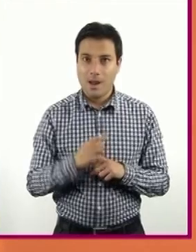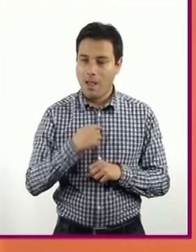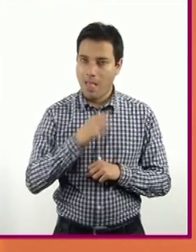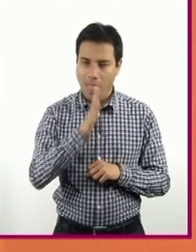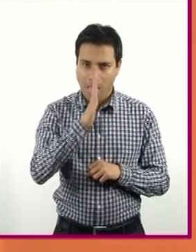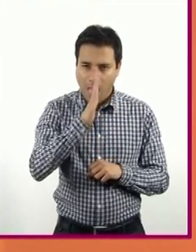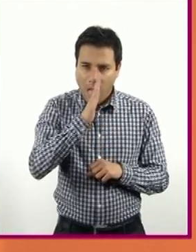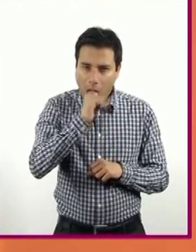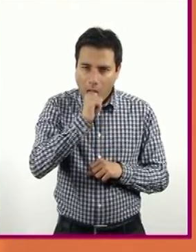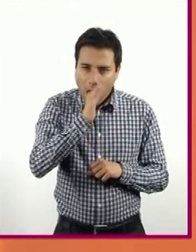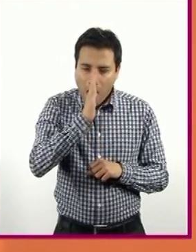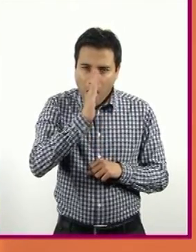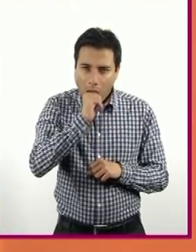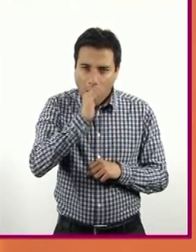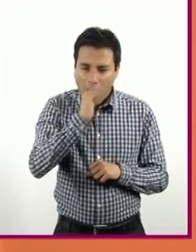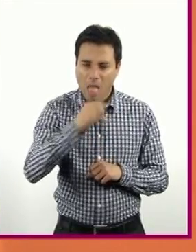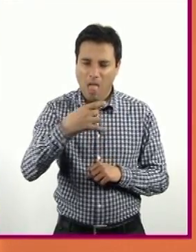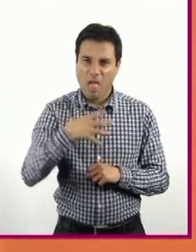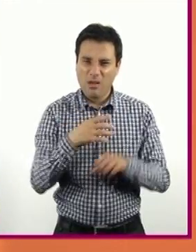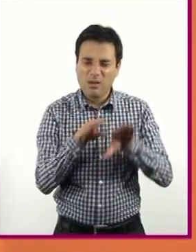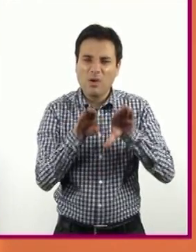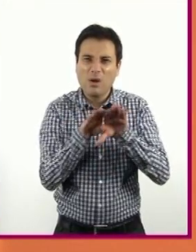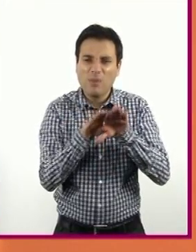no logro entenderlo bien del todo.